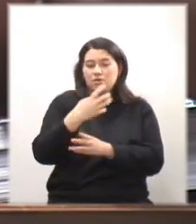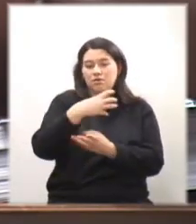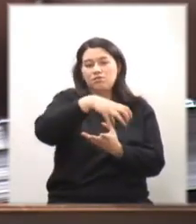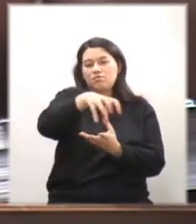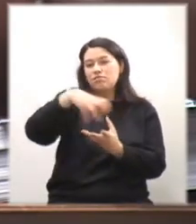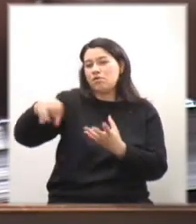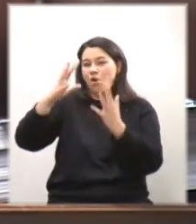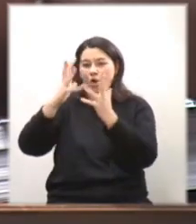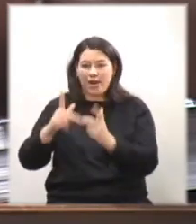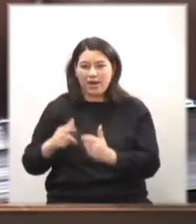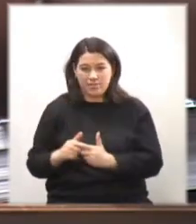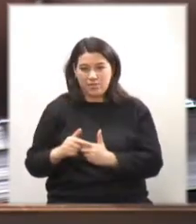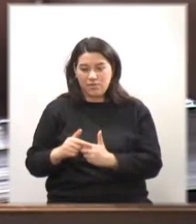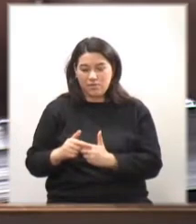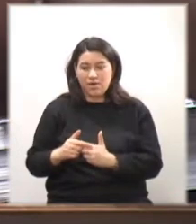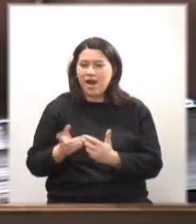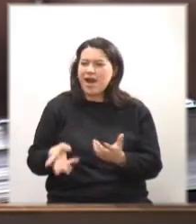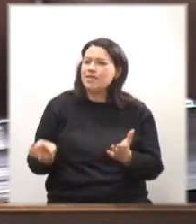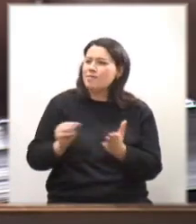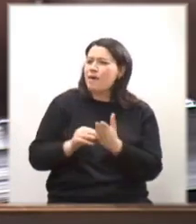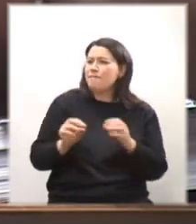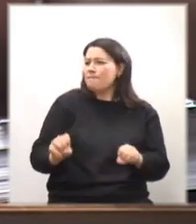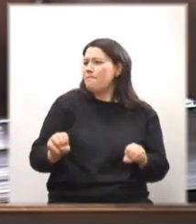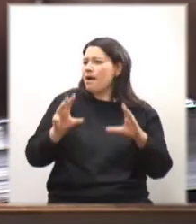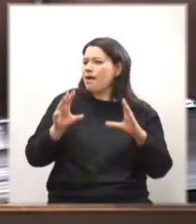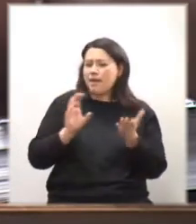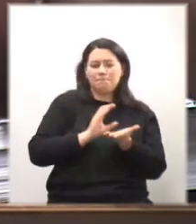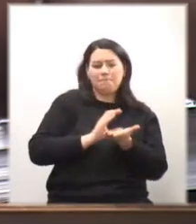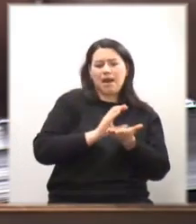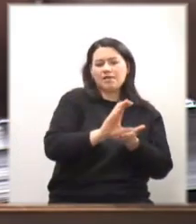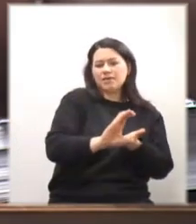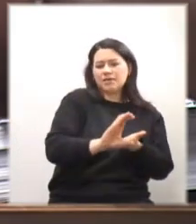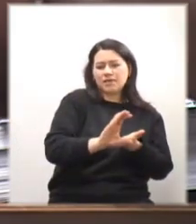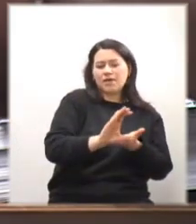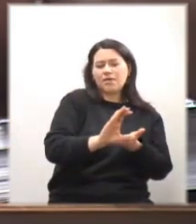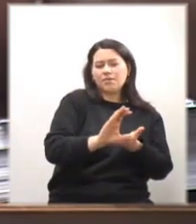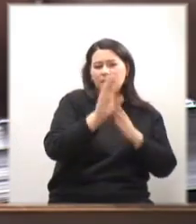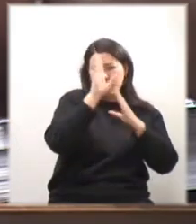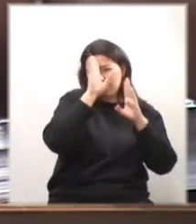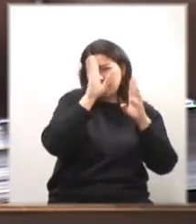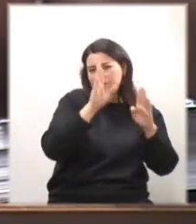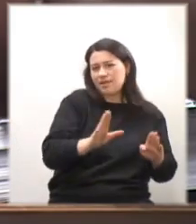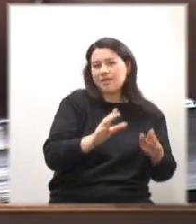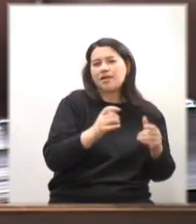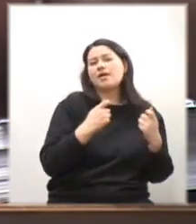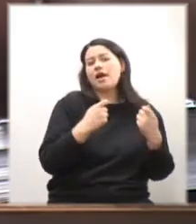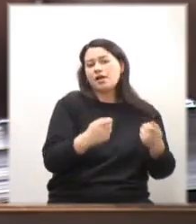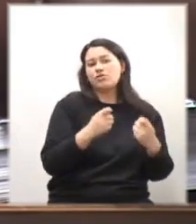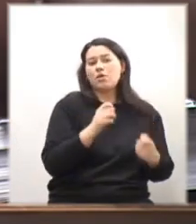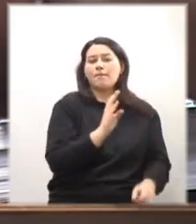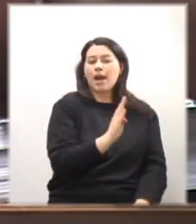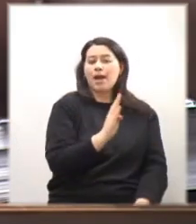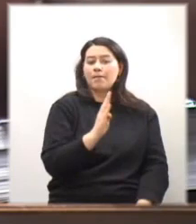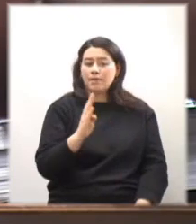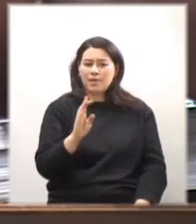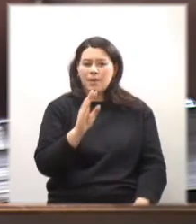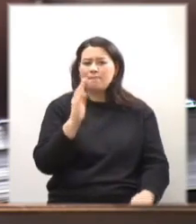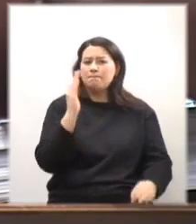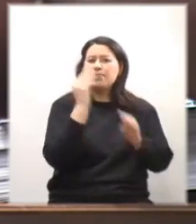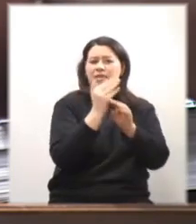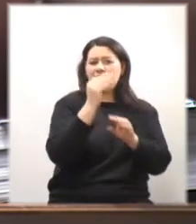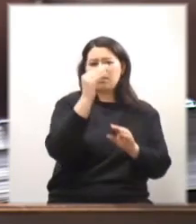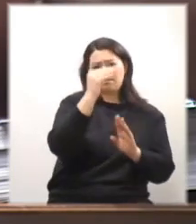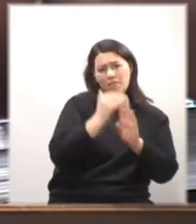ejecutores. Nuevamente, por arte de magia, la partida asignada para atender los gastos en PPP baja a la